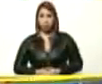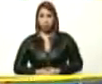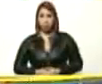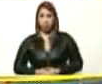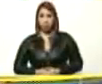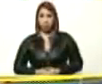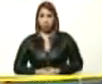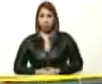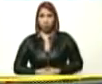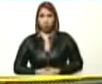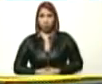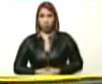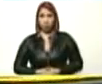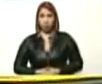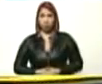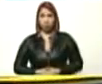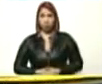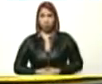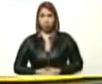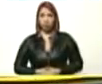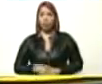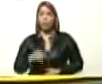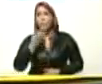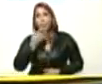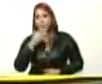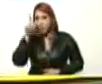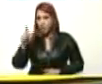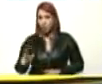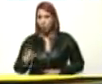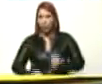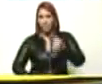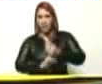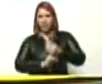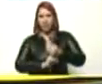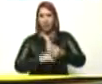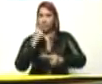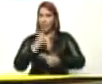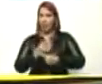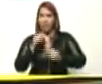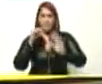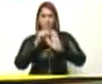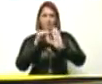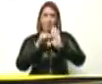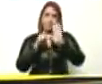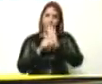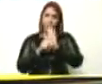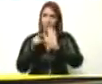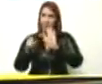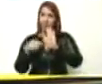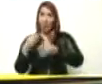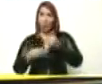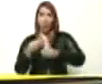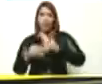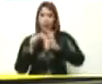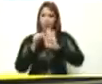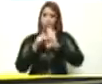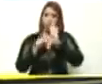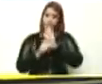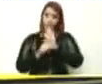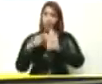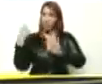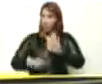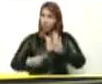uno cuando envasa a alguien, ese que envasa, tiene que anotar, y el que lo hace anotar, tiene que anotar también,